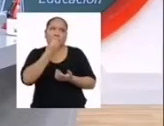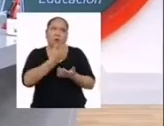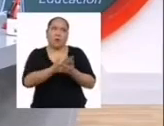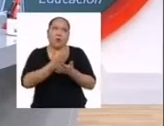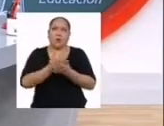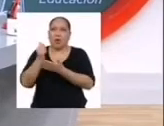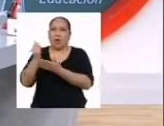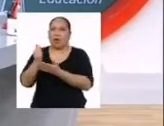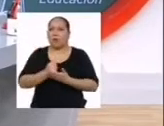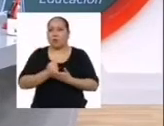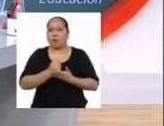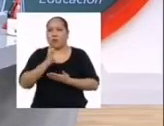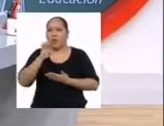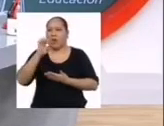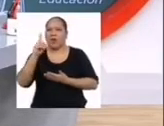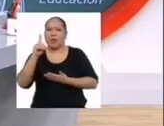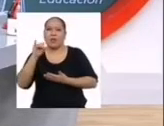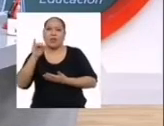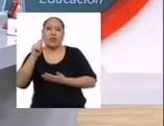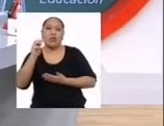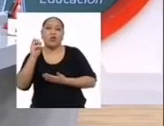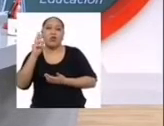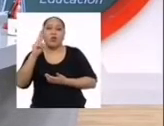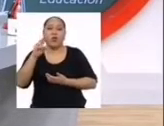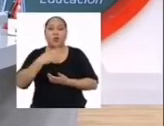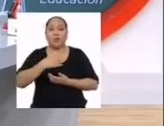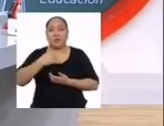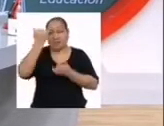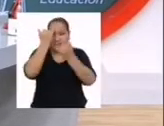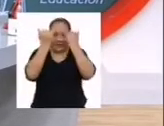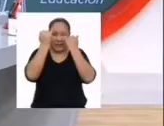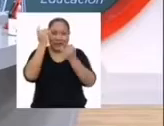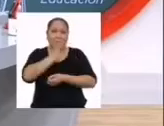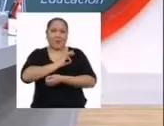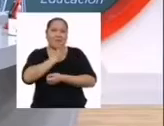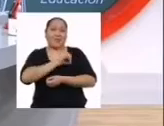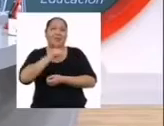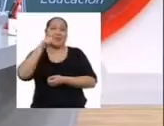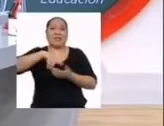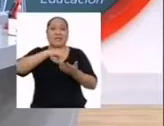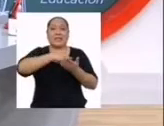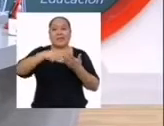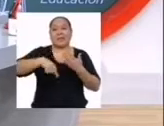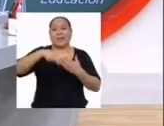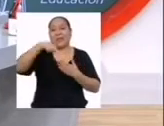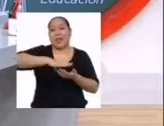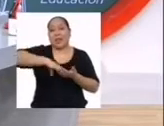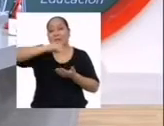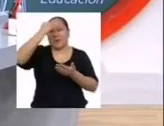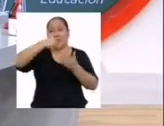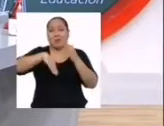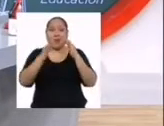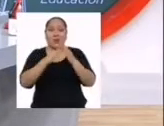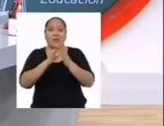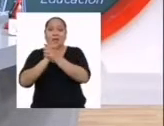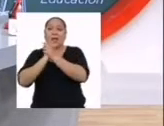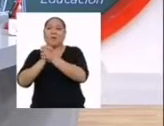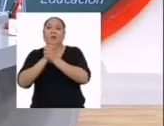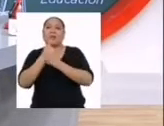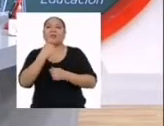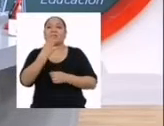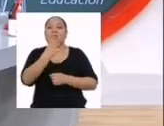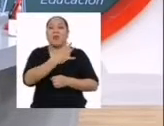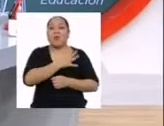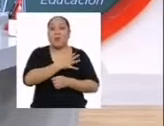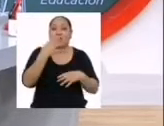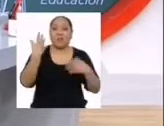una editora o editor de mis ideas. Aprovechando que esta semana en Aprendo en Casa, mis amigas y amigos de cuarto de secundaria